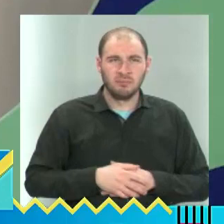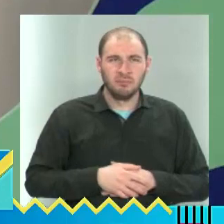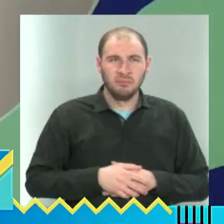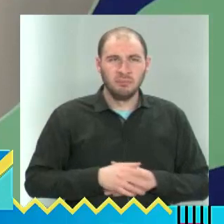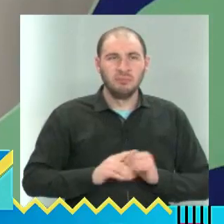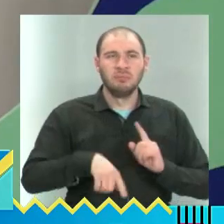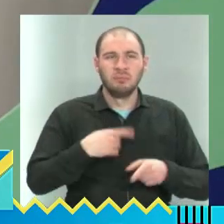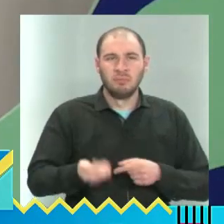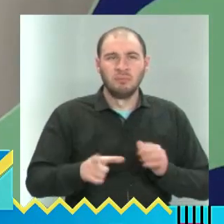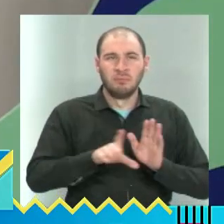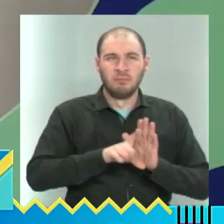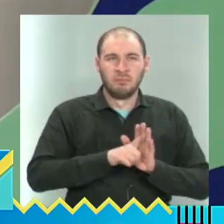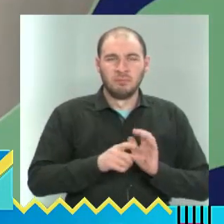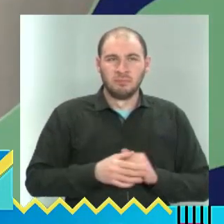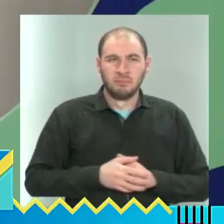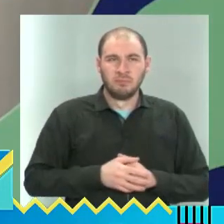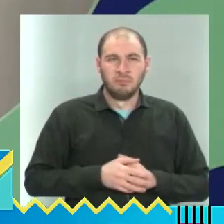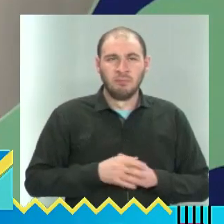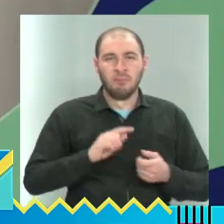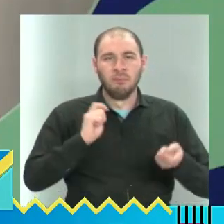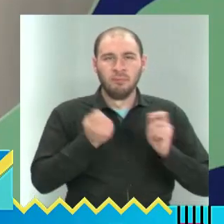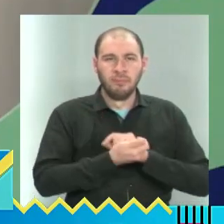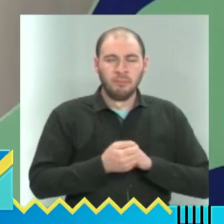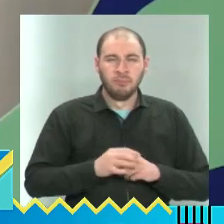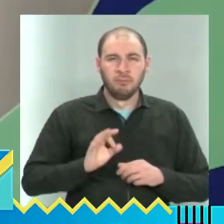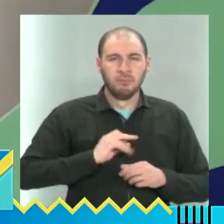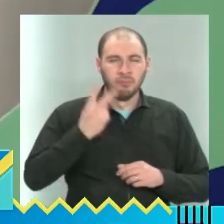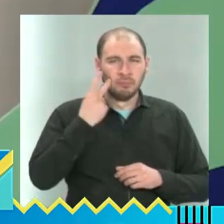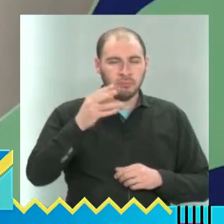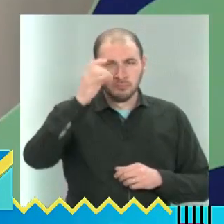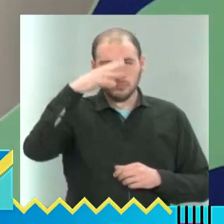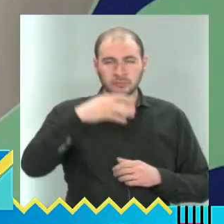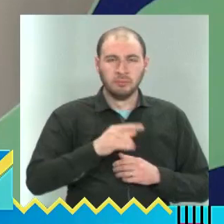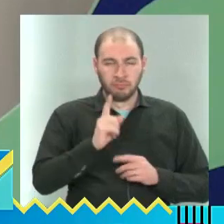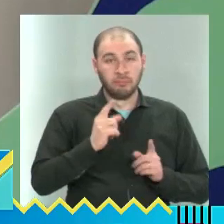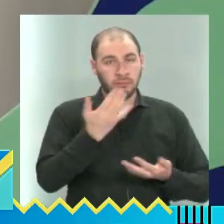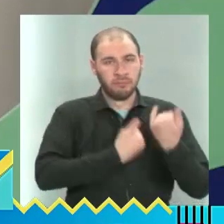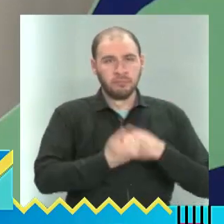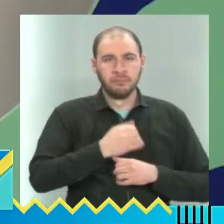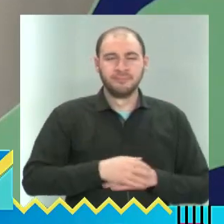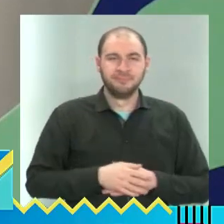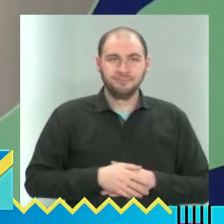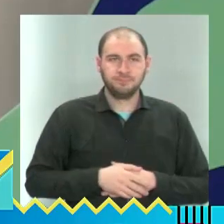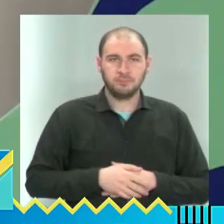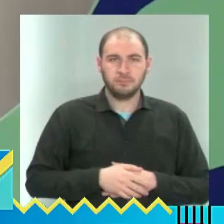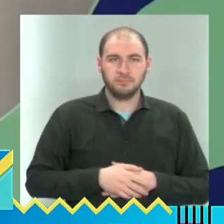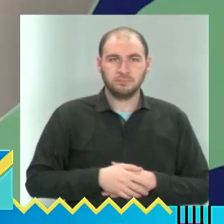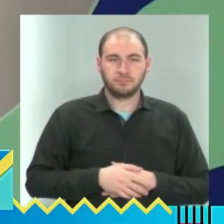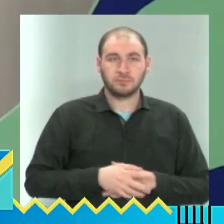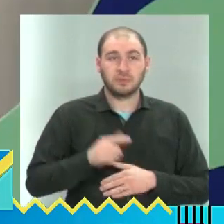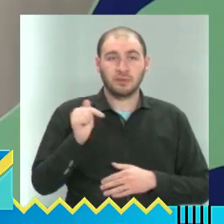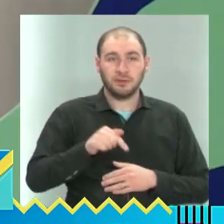Y luego la ley fue modificada en el 2012, como bien dijeron al comienzo, y